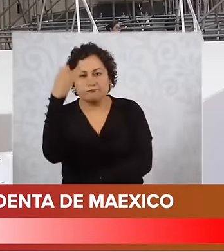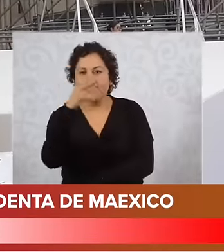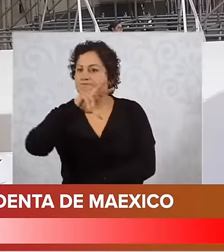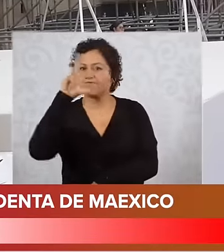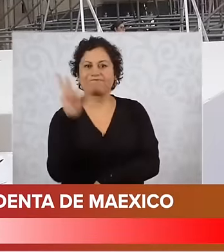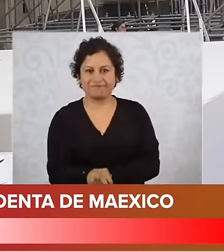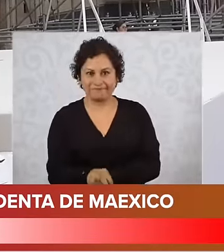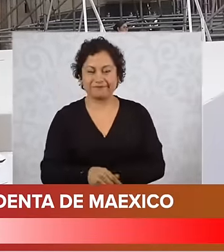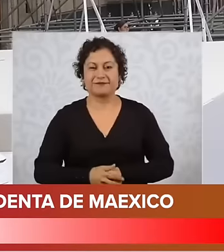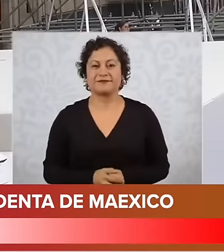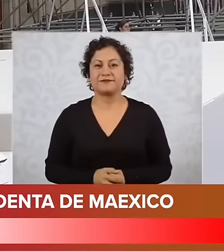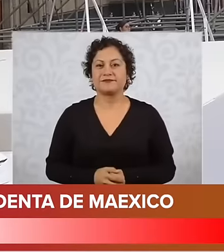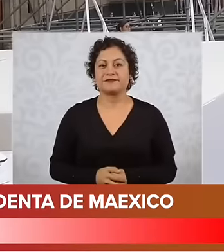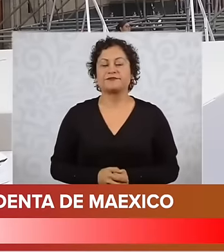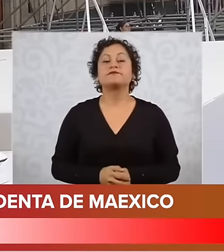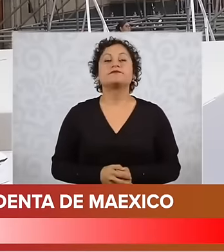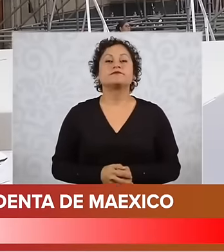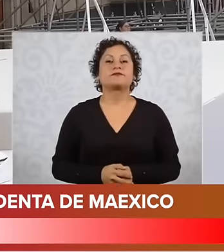República fraterna.